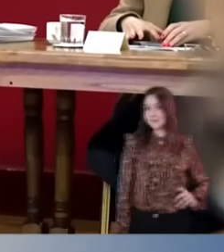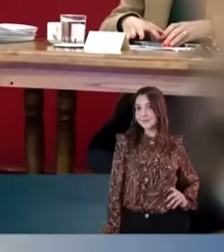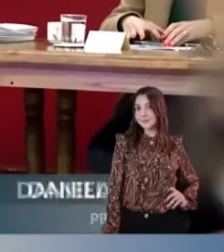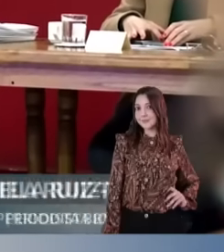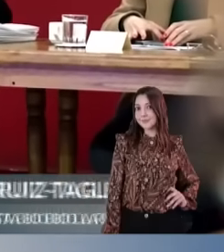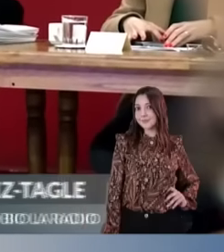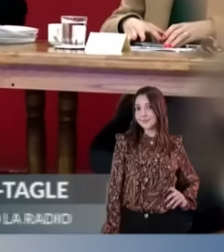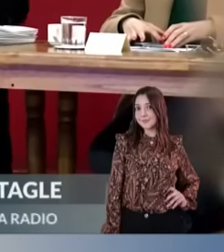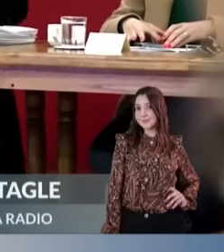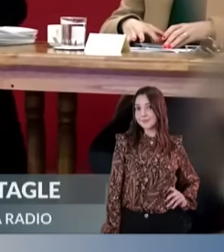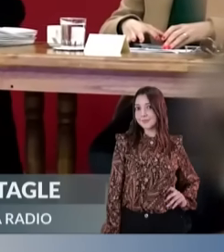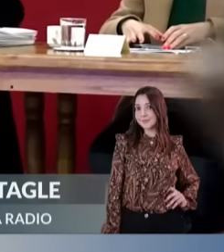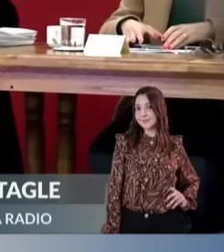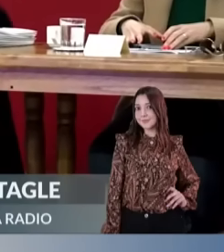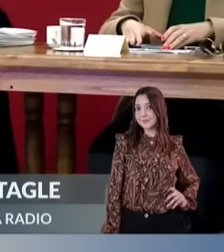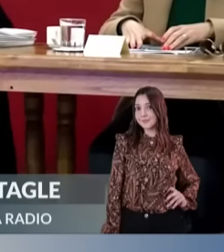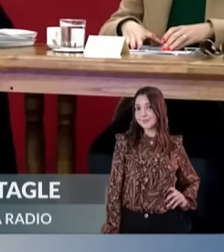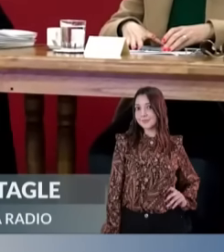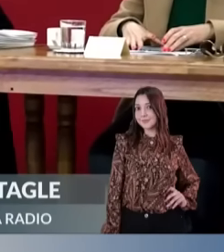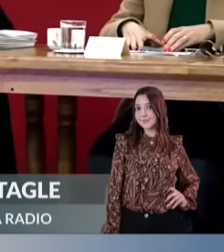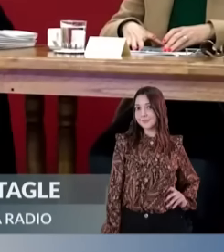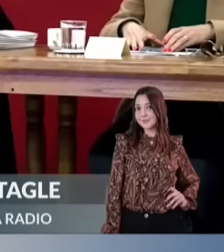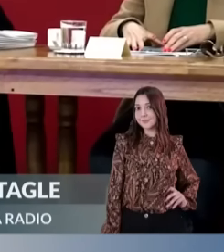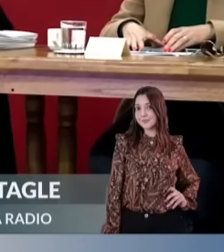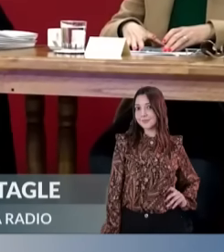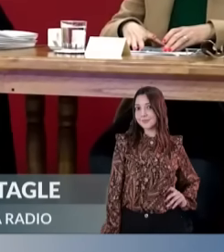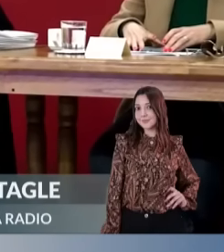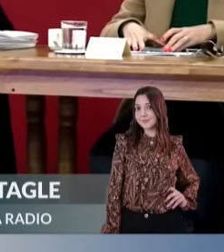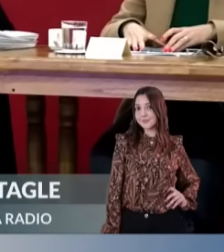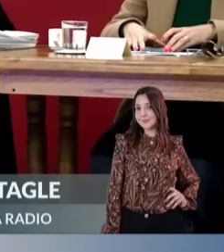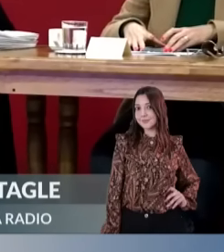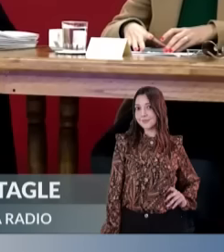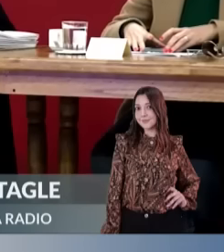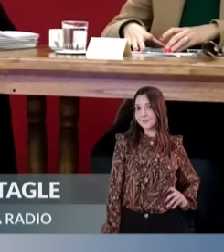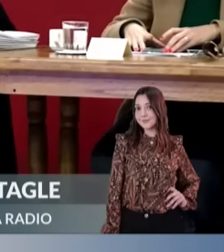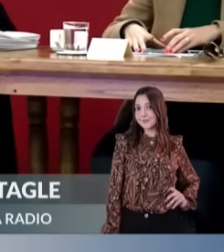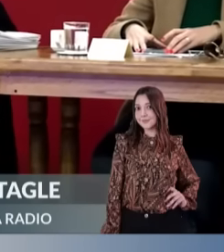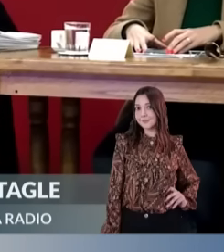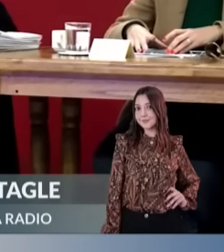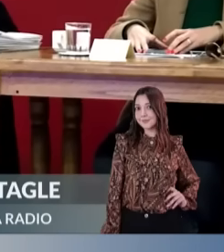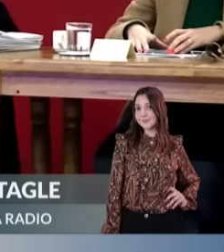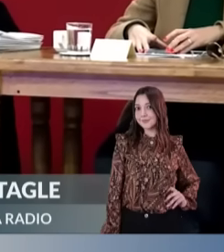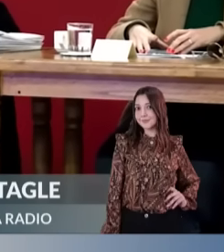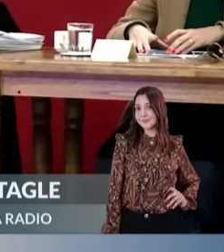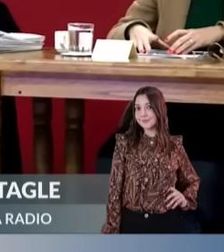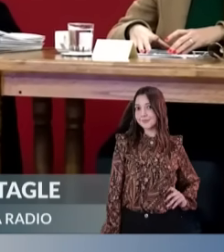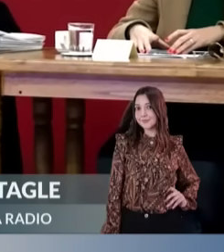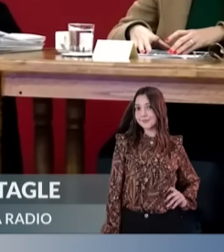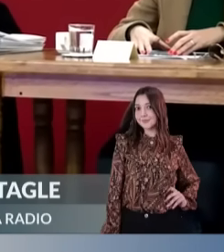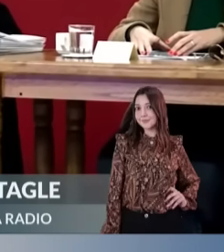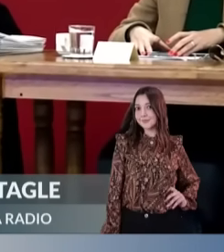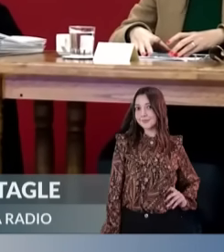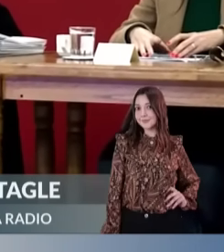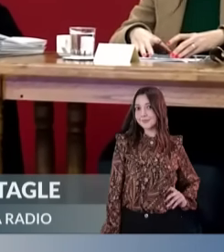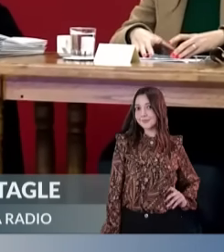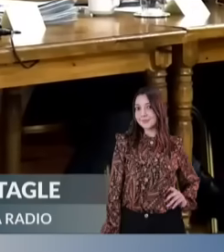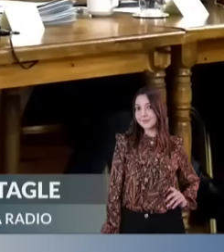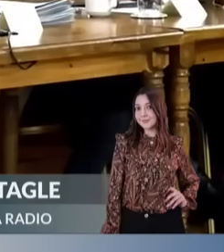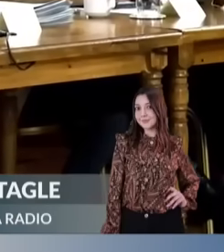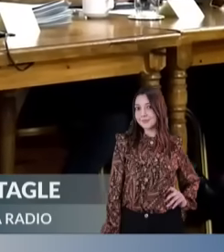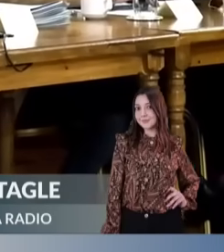y fue consultado por las declaraciones de Vallejo, porque en el momento en que la escuchábamos, evidentemente se podía notar